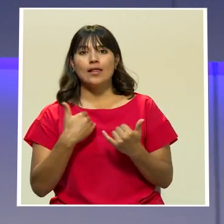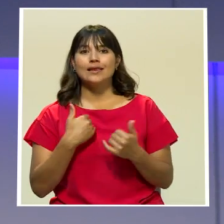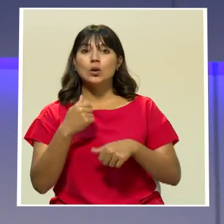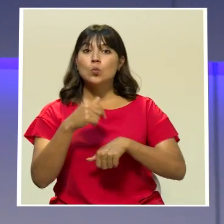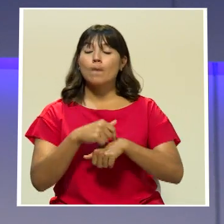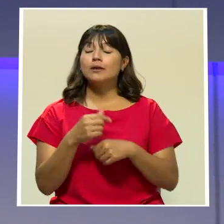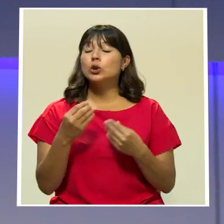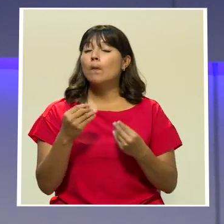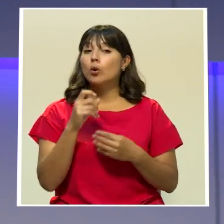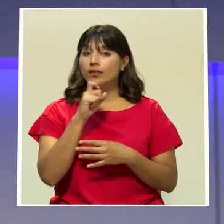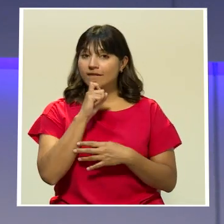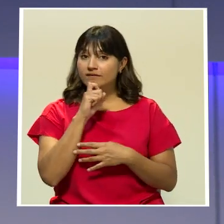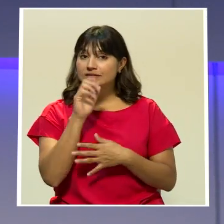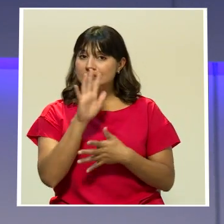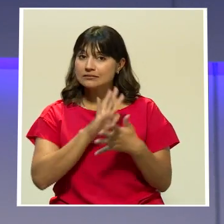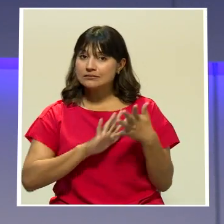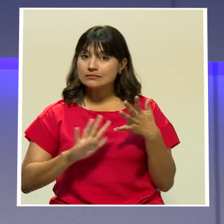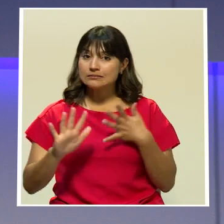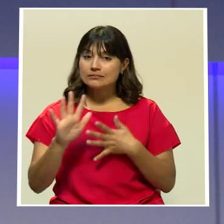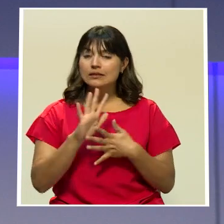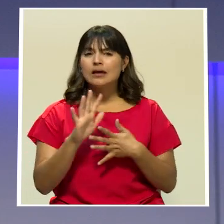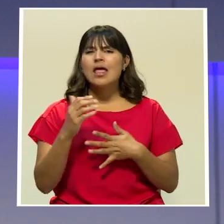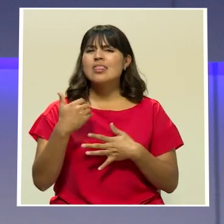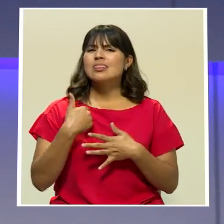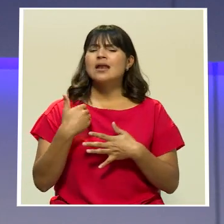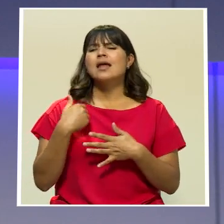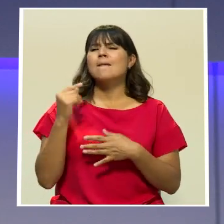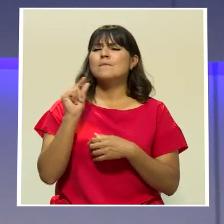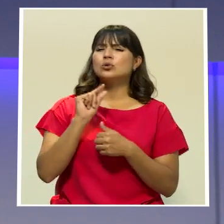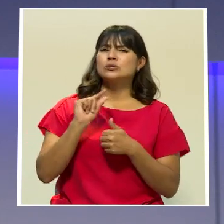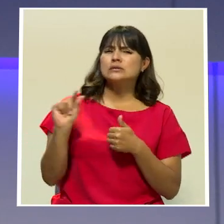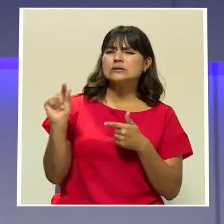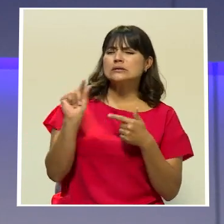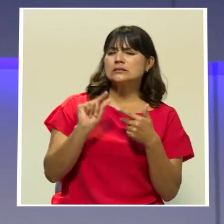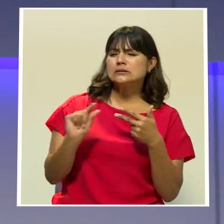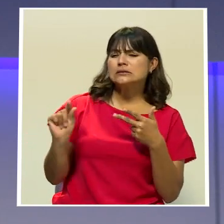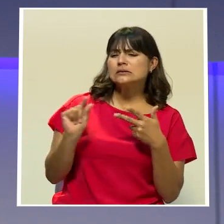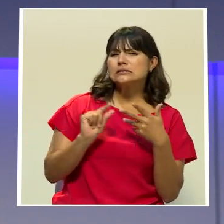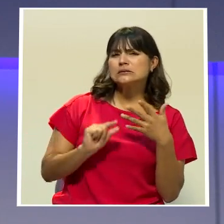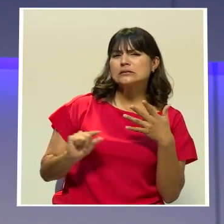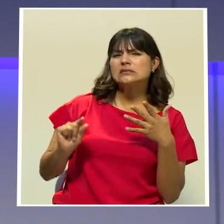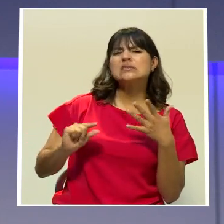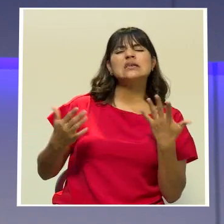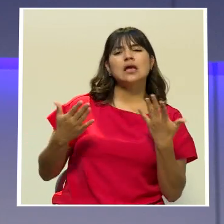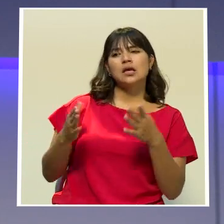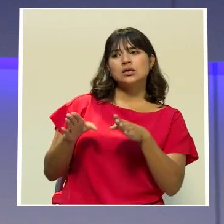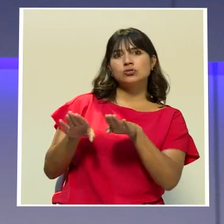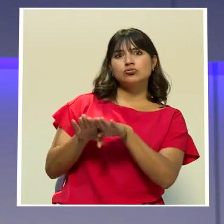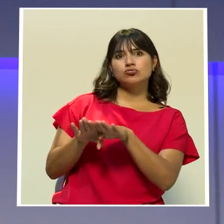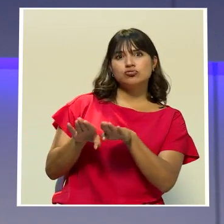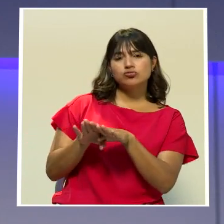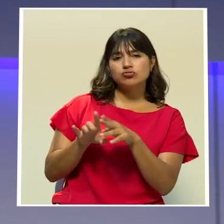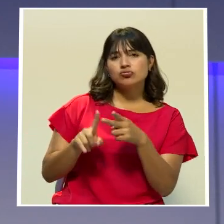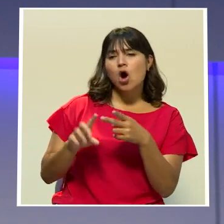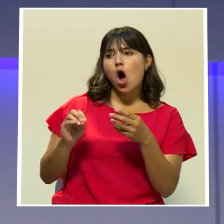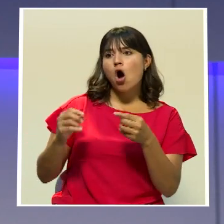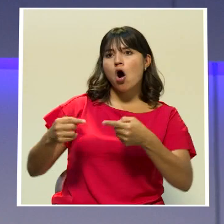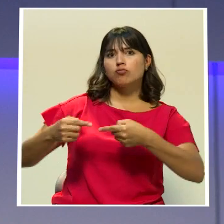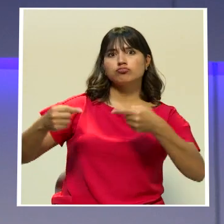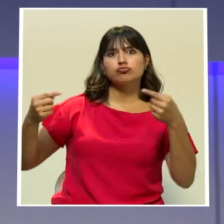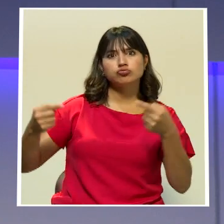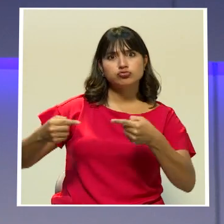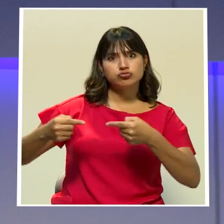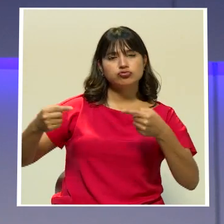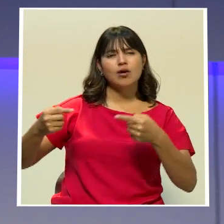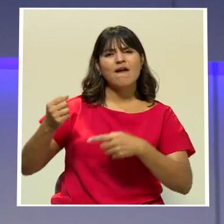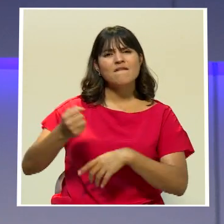convulso. Venimos de varias semanas de cortes, de bloqueos, de enfrentamientos muy fuertes y